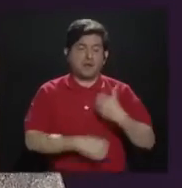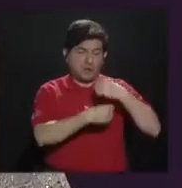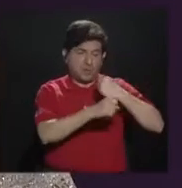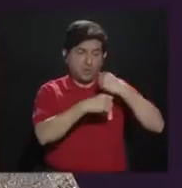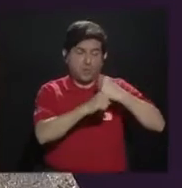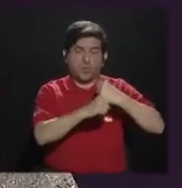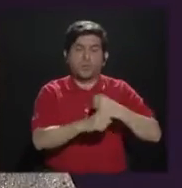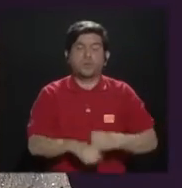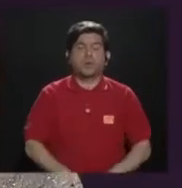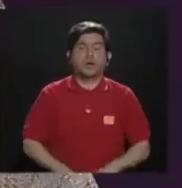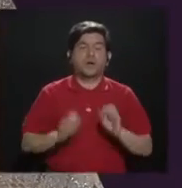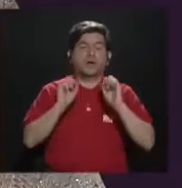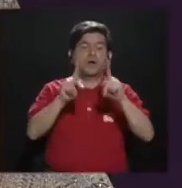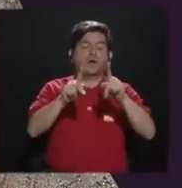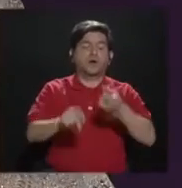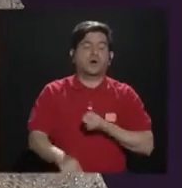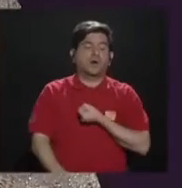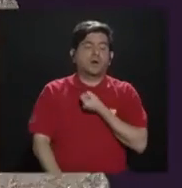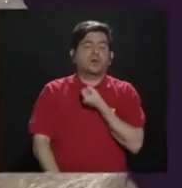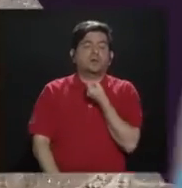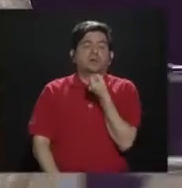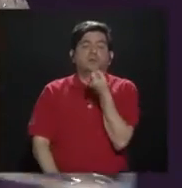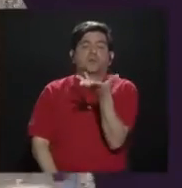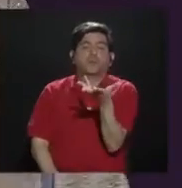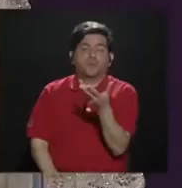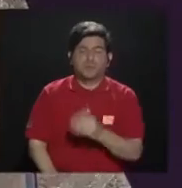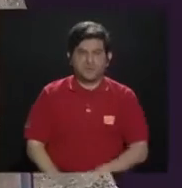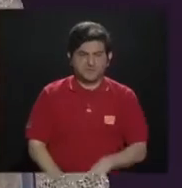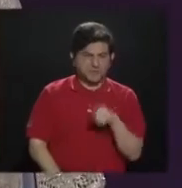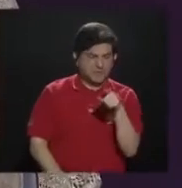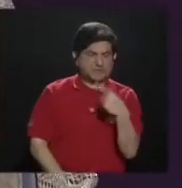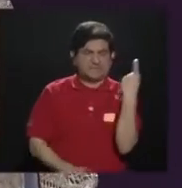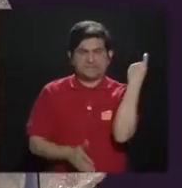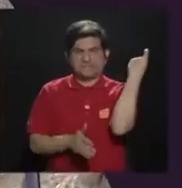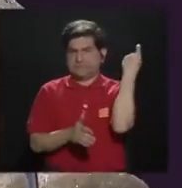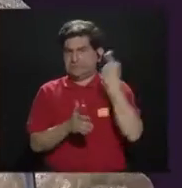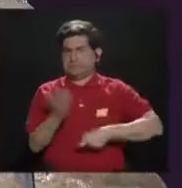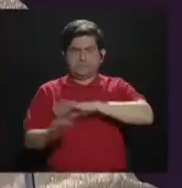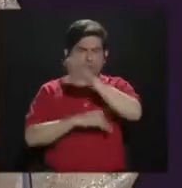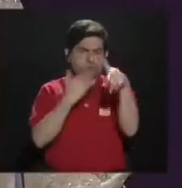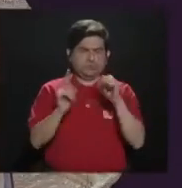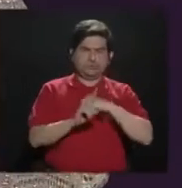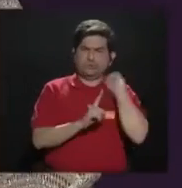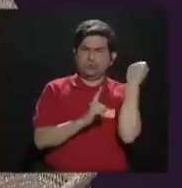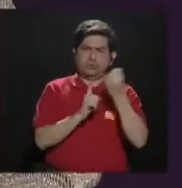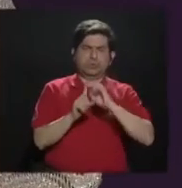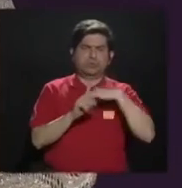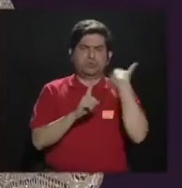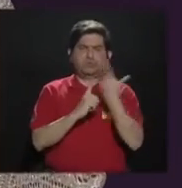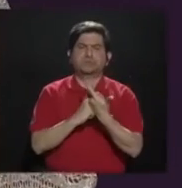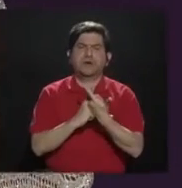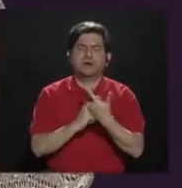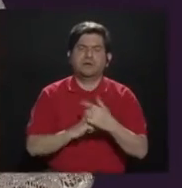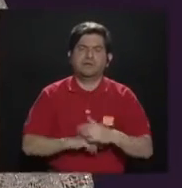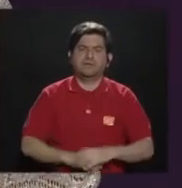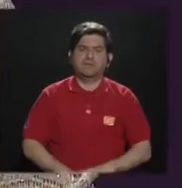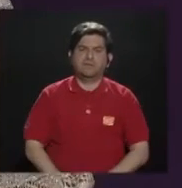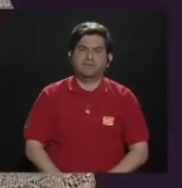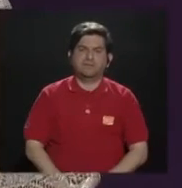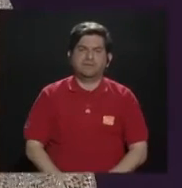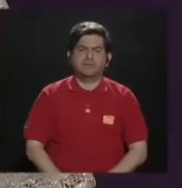escenario donde se expresa con mayor crudeza toda esa cuestión social, toda